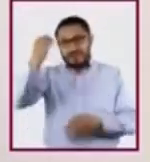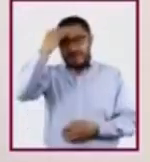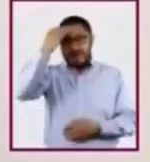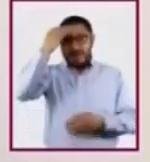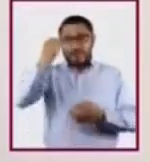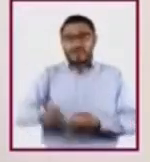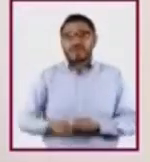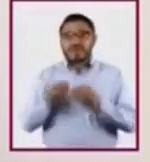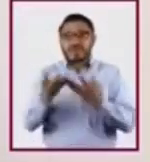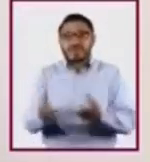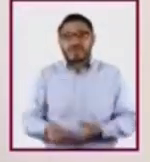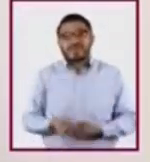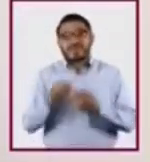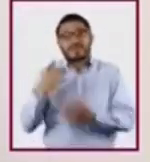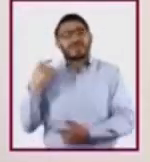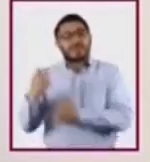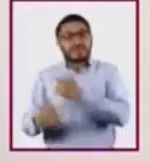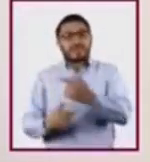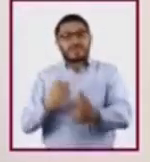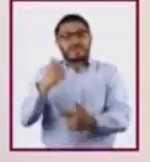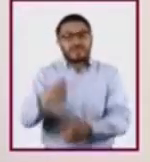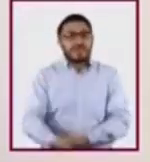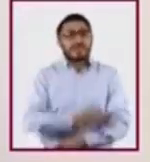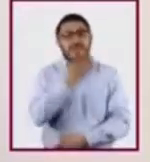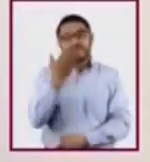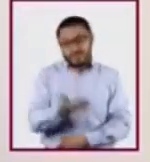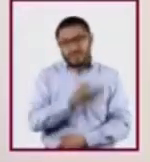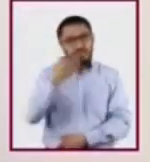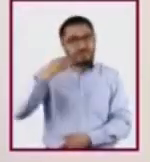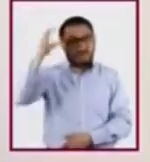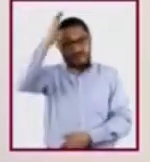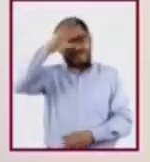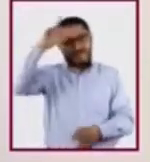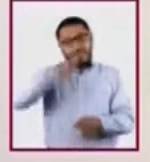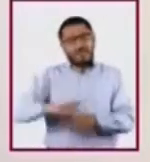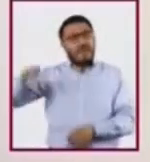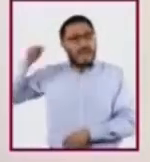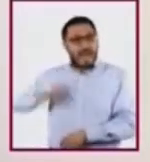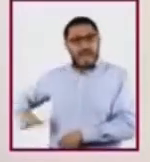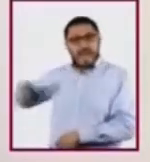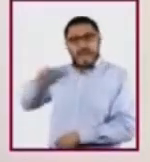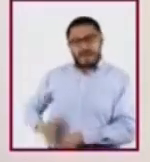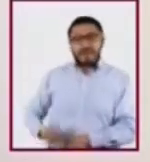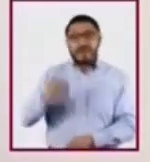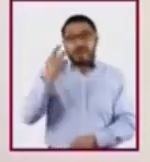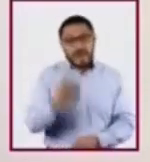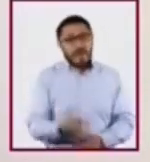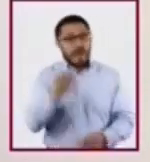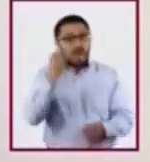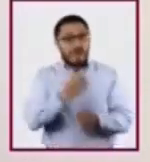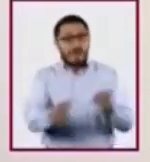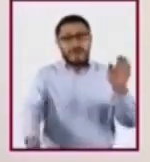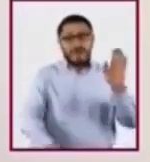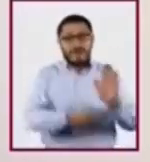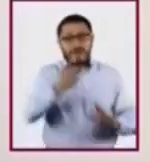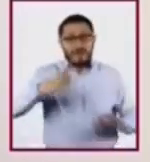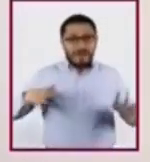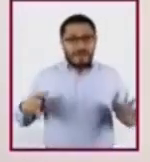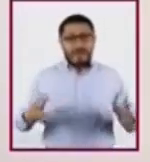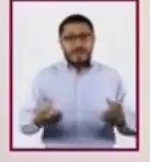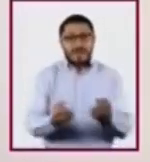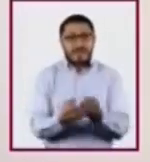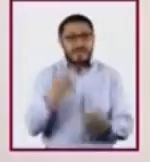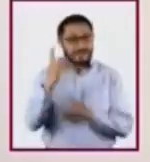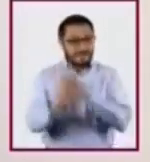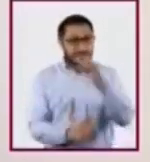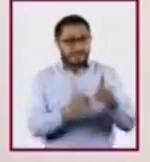conocimiento, tradiciones y cultura de otras épocas. El hecho de reactivarlos implica profundizar en nuestras